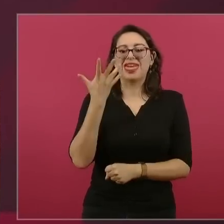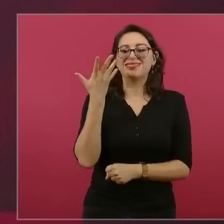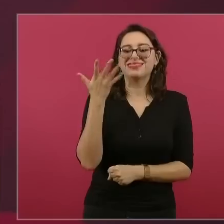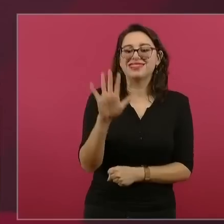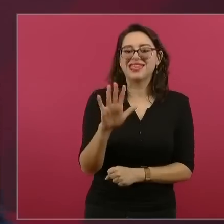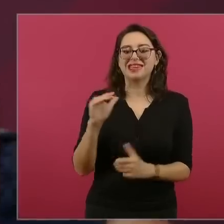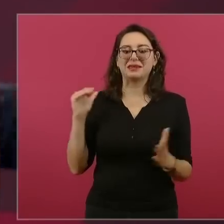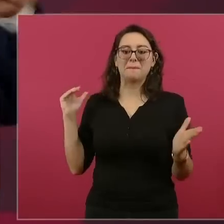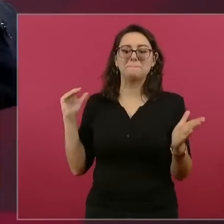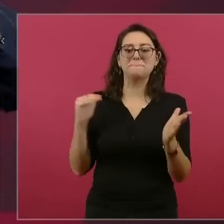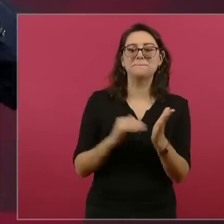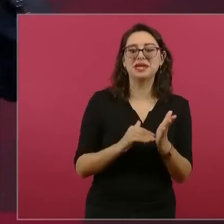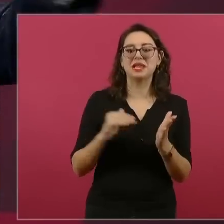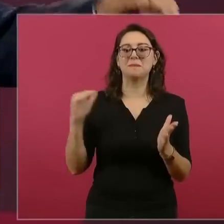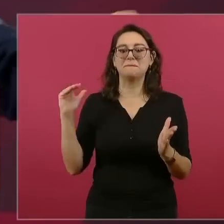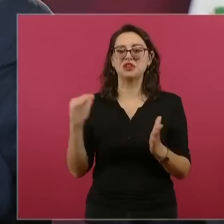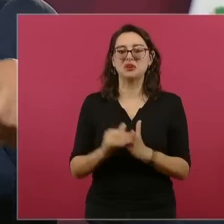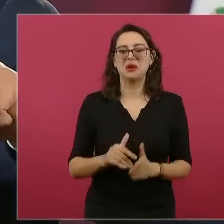costaba el maiceo.